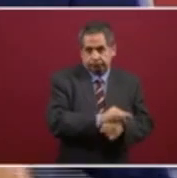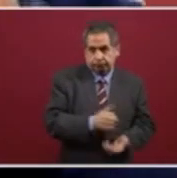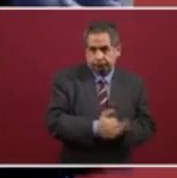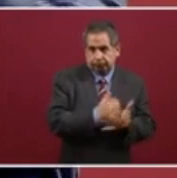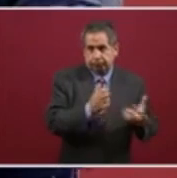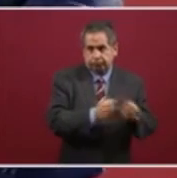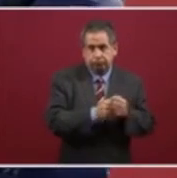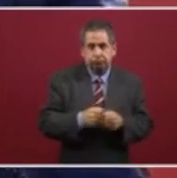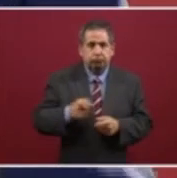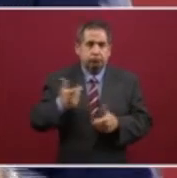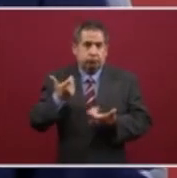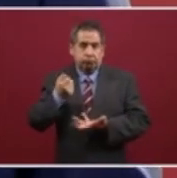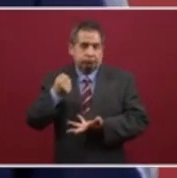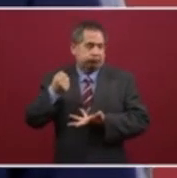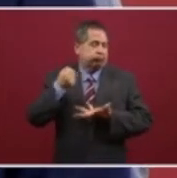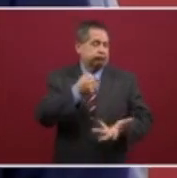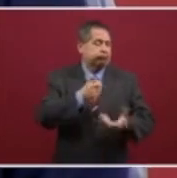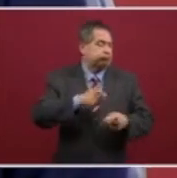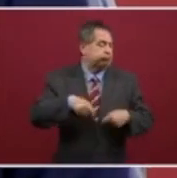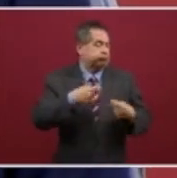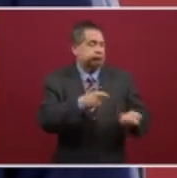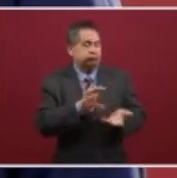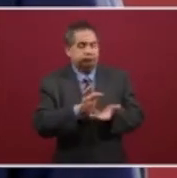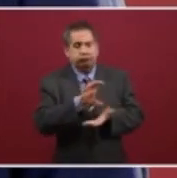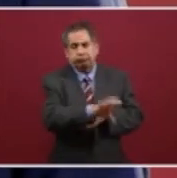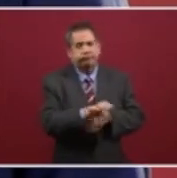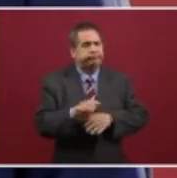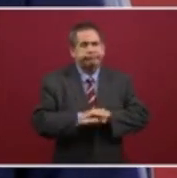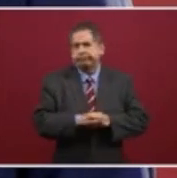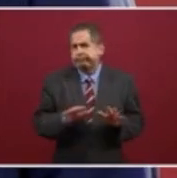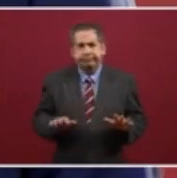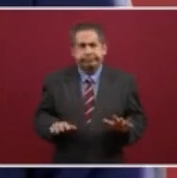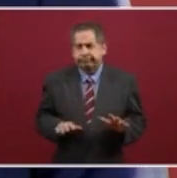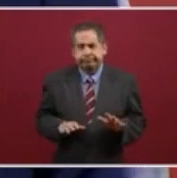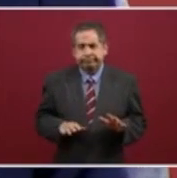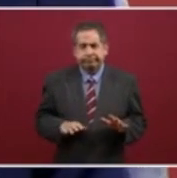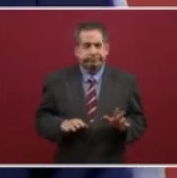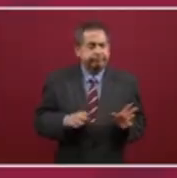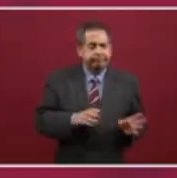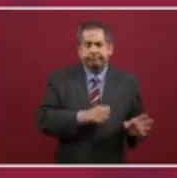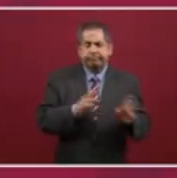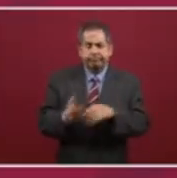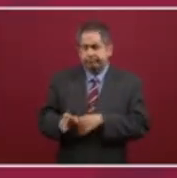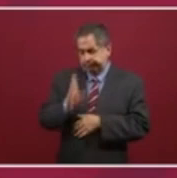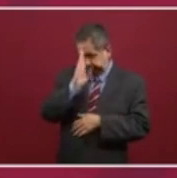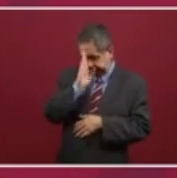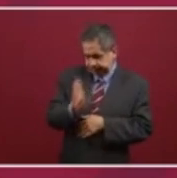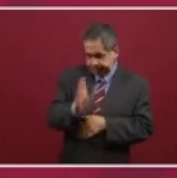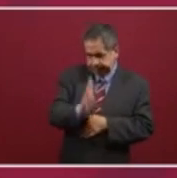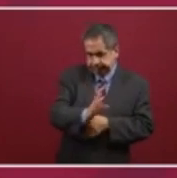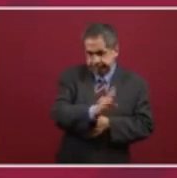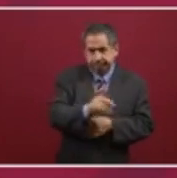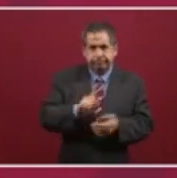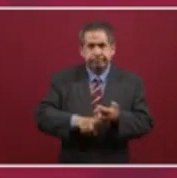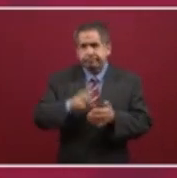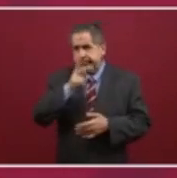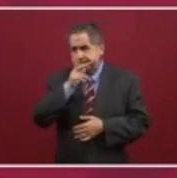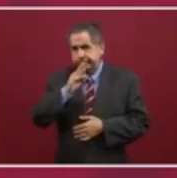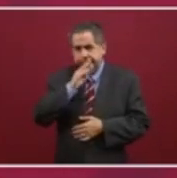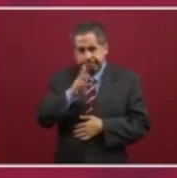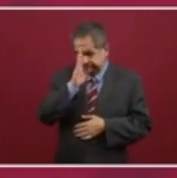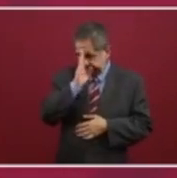ya no entregar el apoyo así, sino apoyar de manera directa a los padres, a las madres de